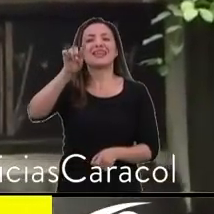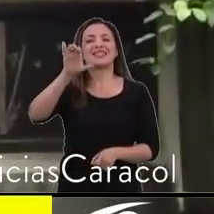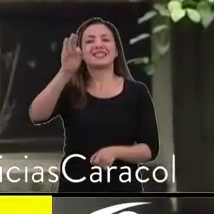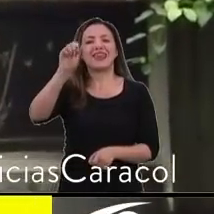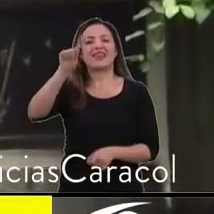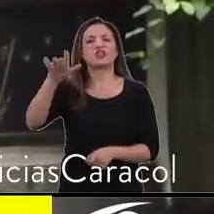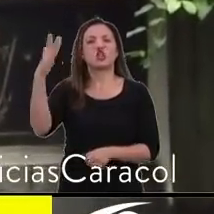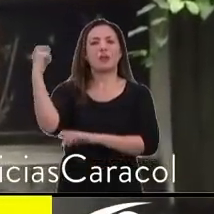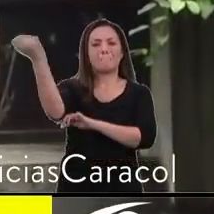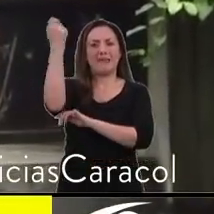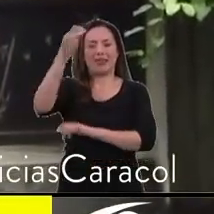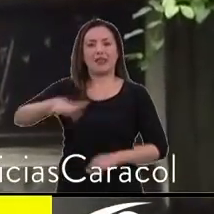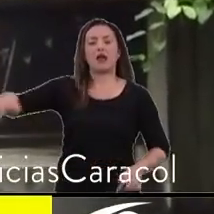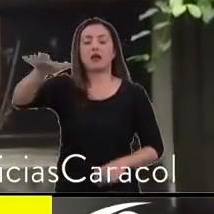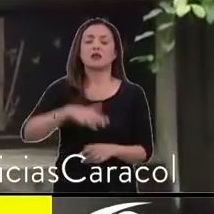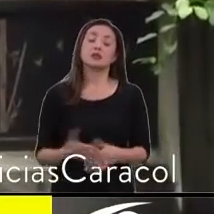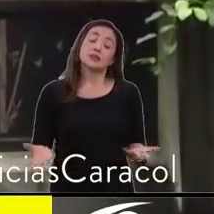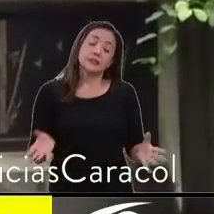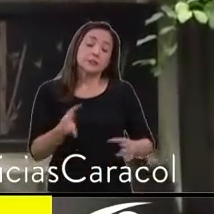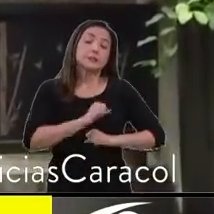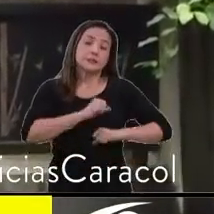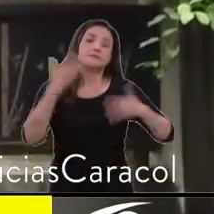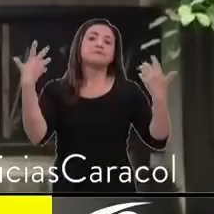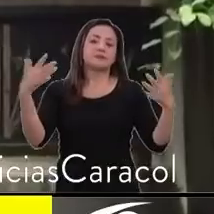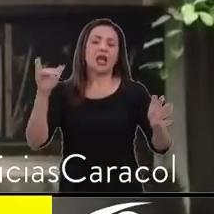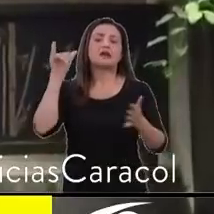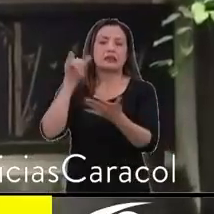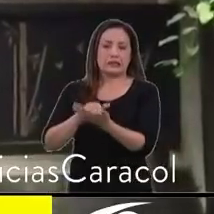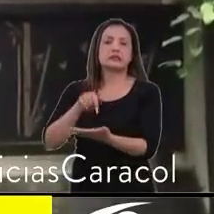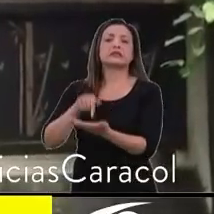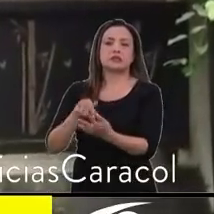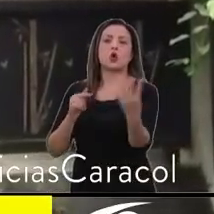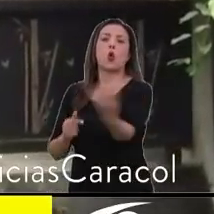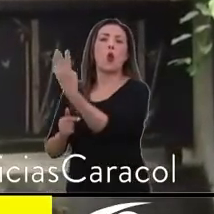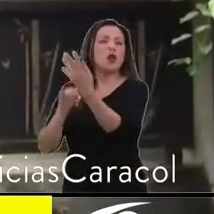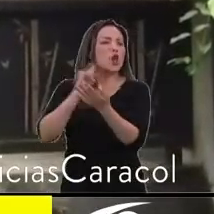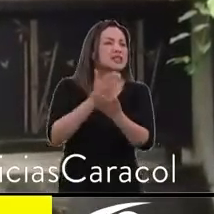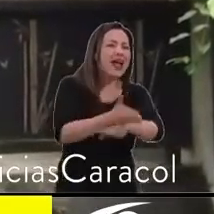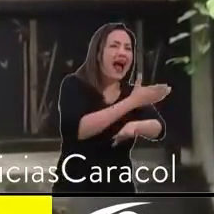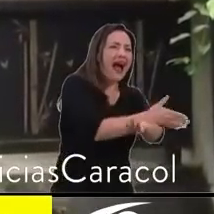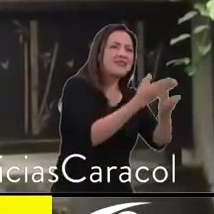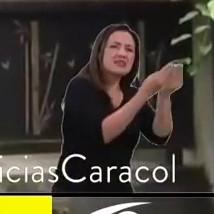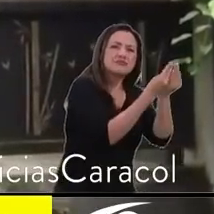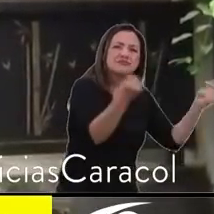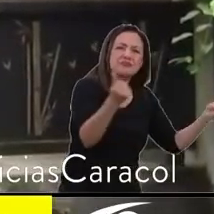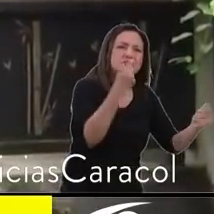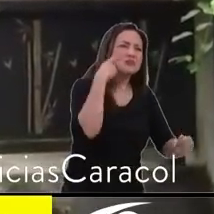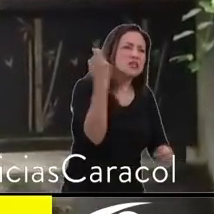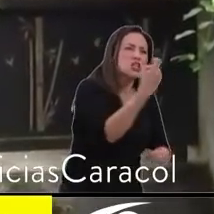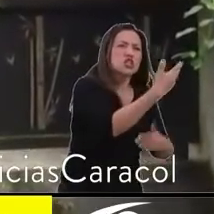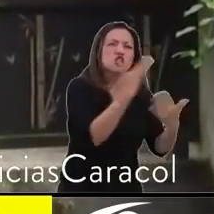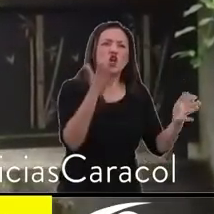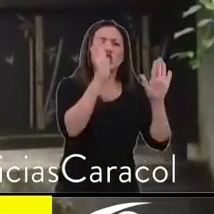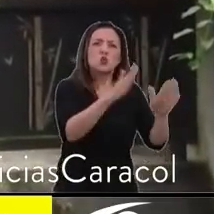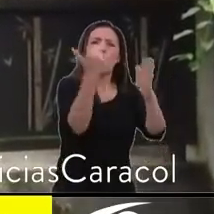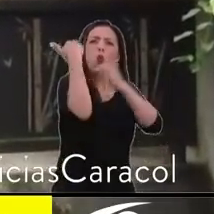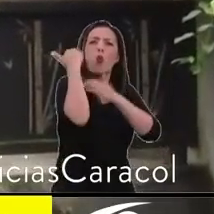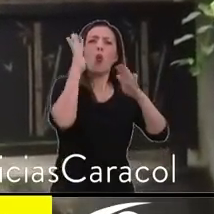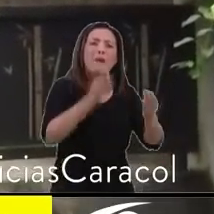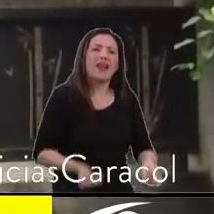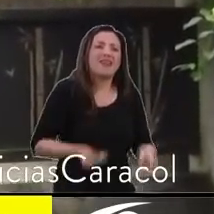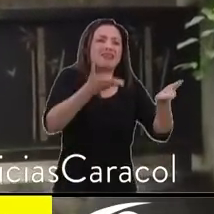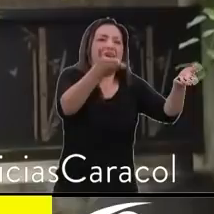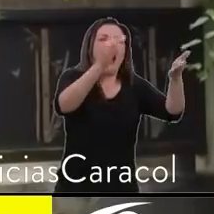ya las autoridades han corroborado que son las cuatro personas que estaban desapareció en este tema de la agencia de tierra es básicamente una